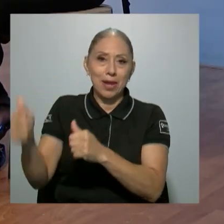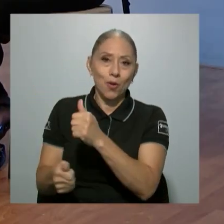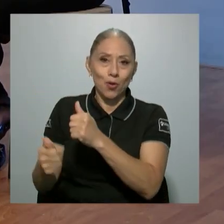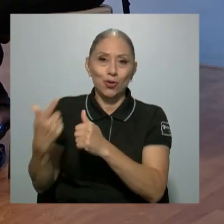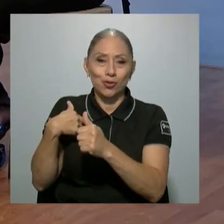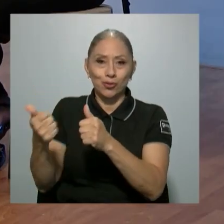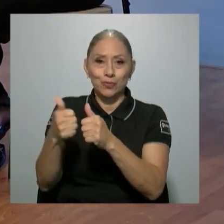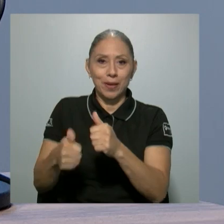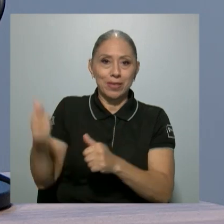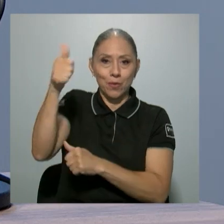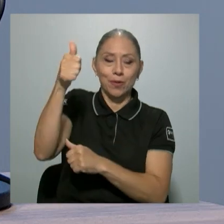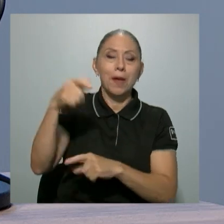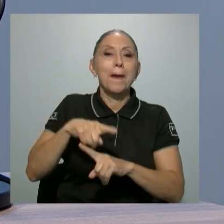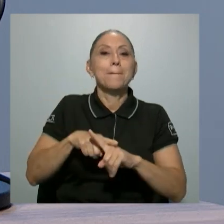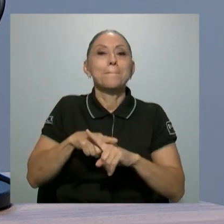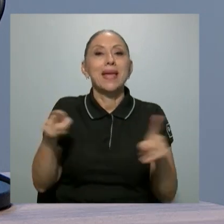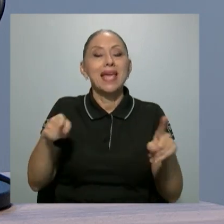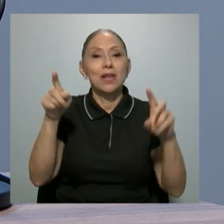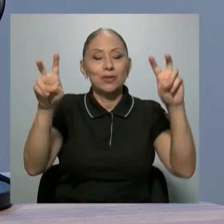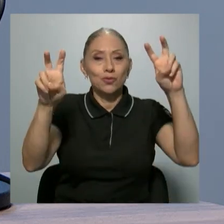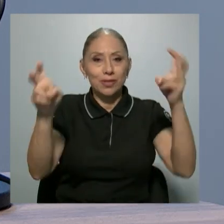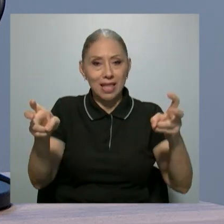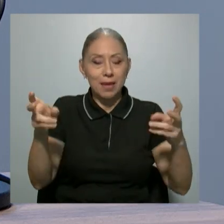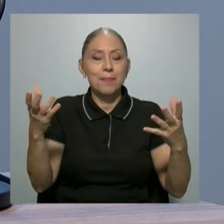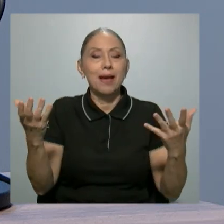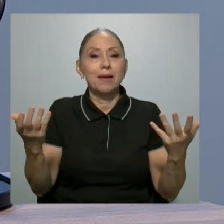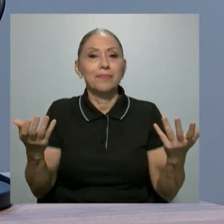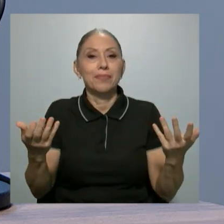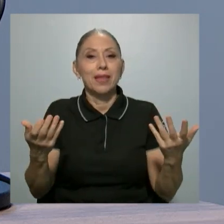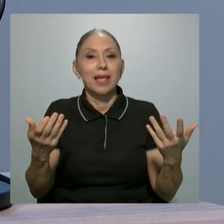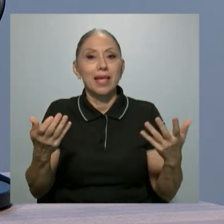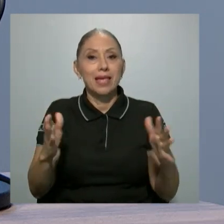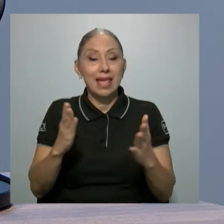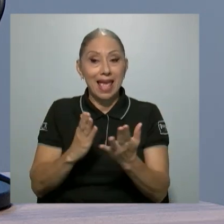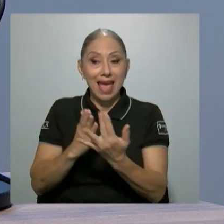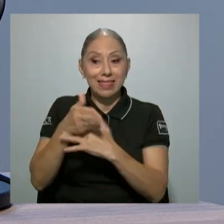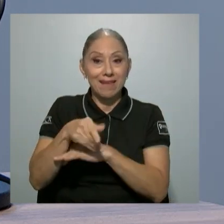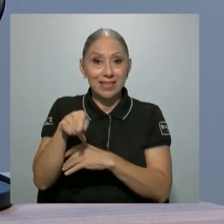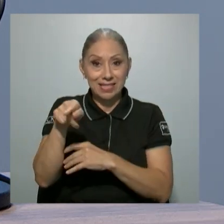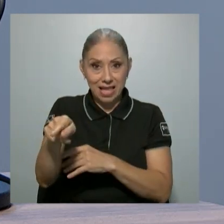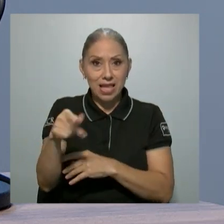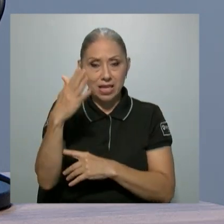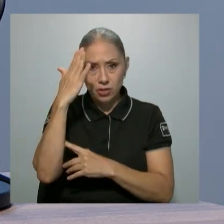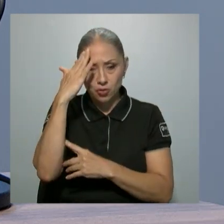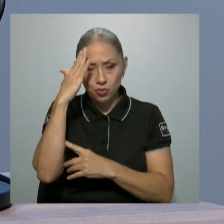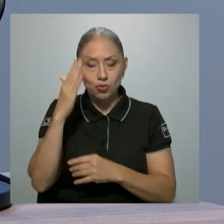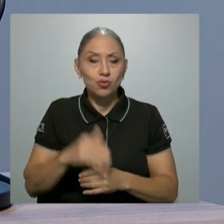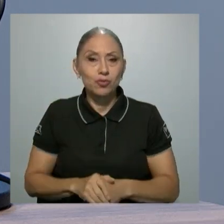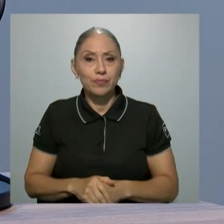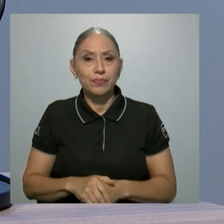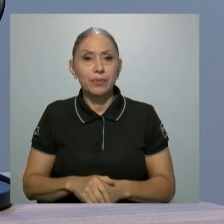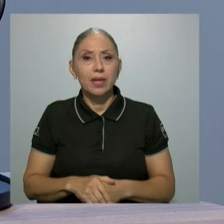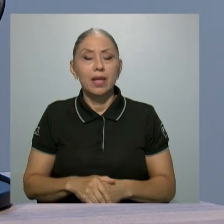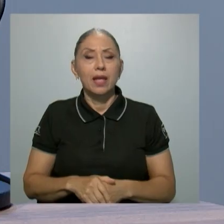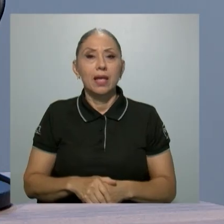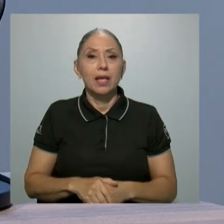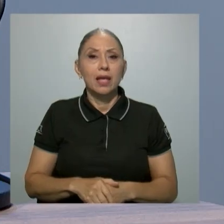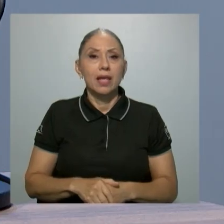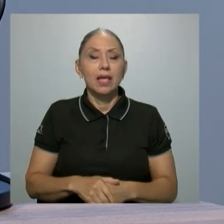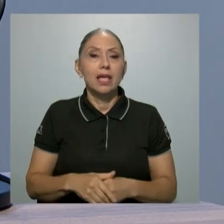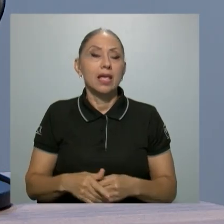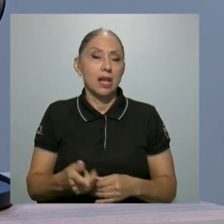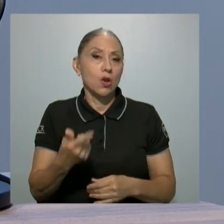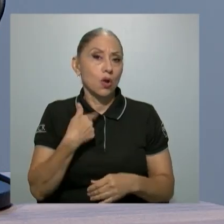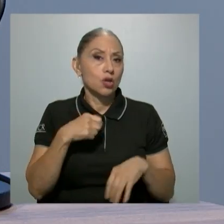Pero es un tema que a través de ellos, y lo que sí